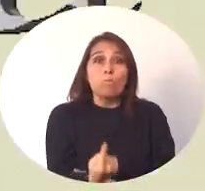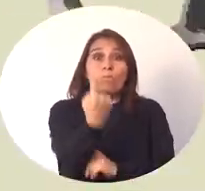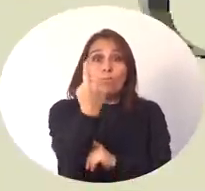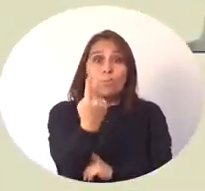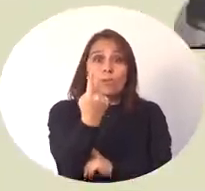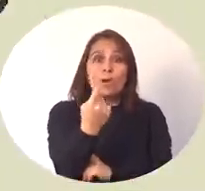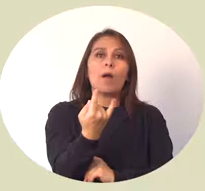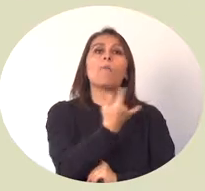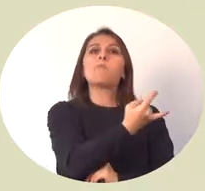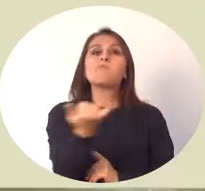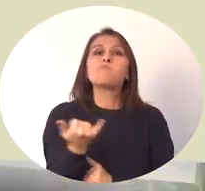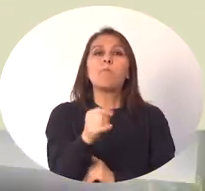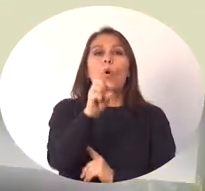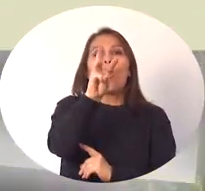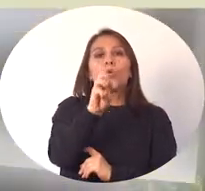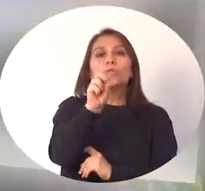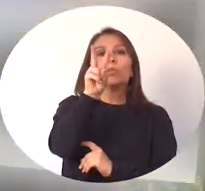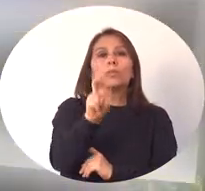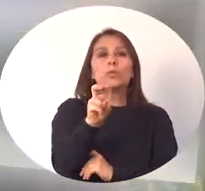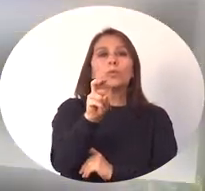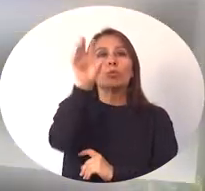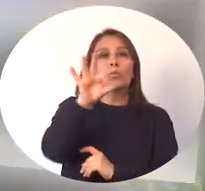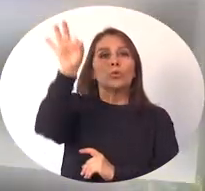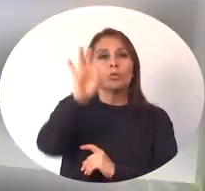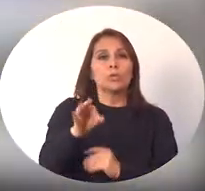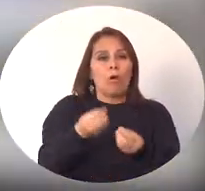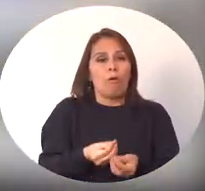Es la única universidad pública que cuenta con el